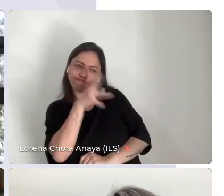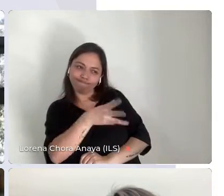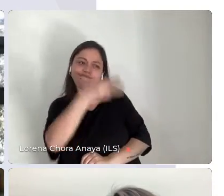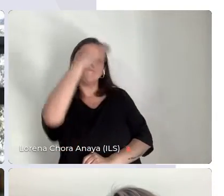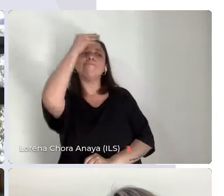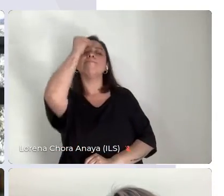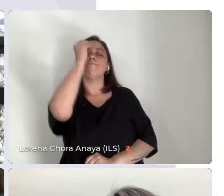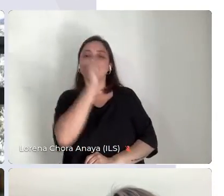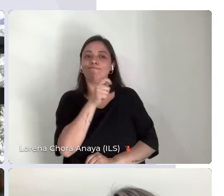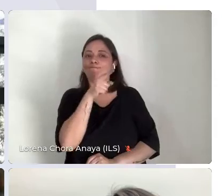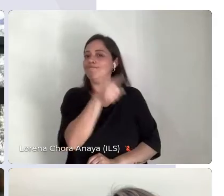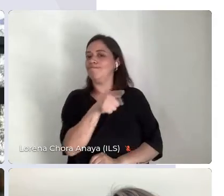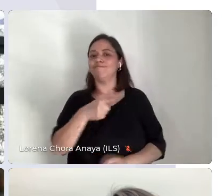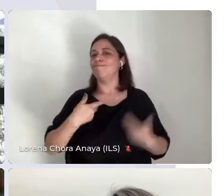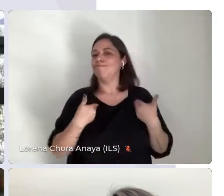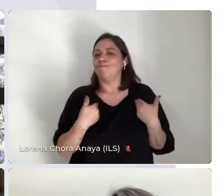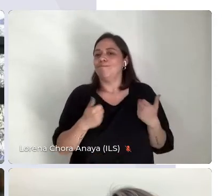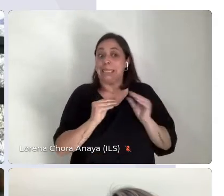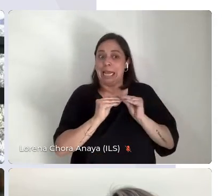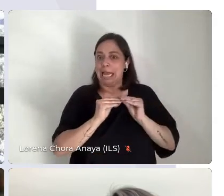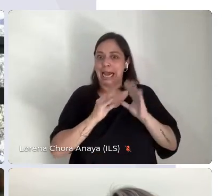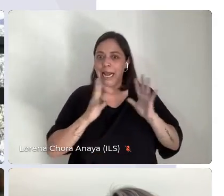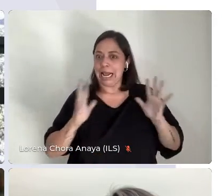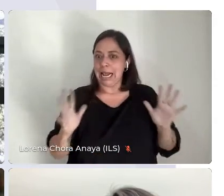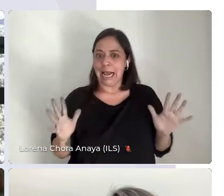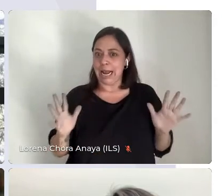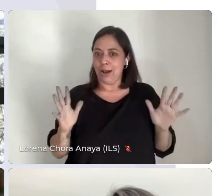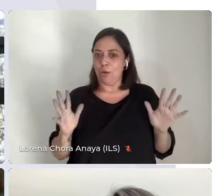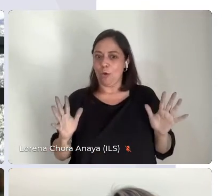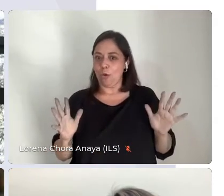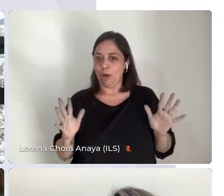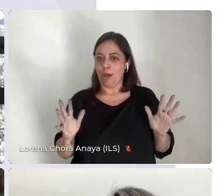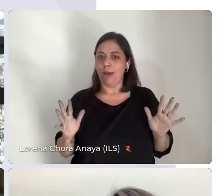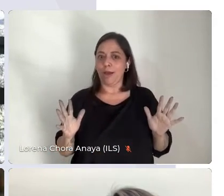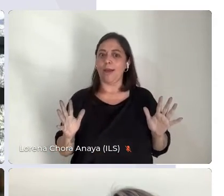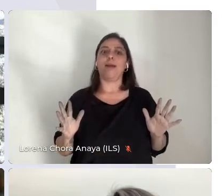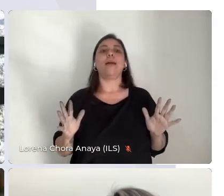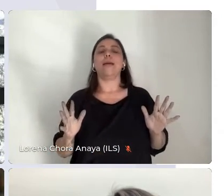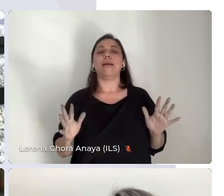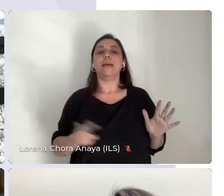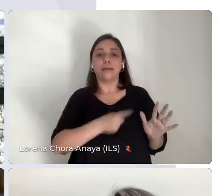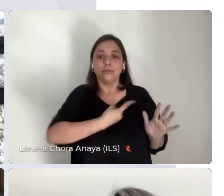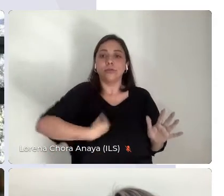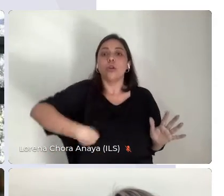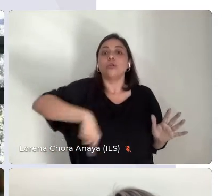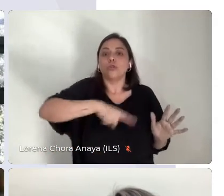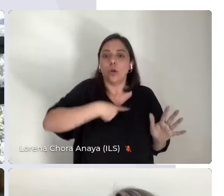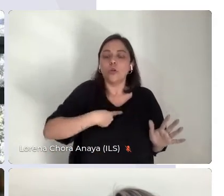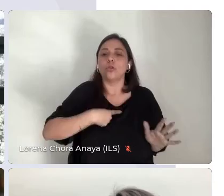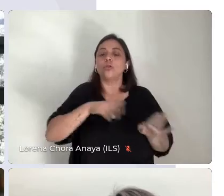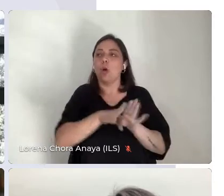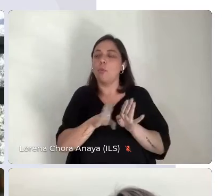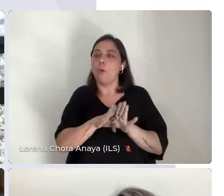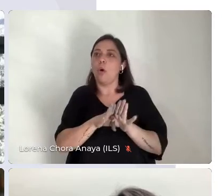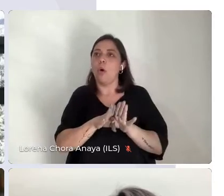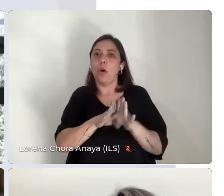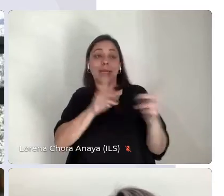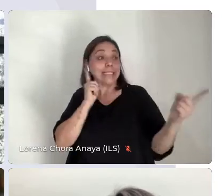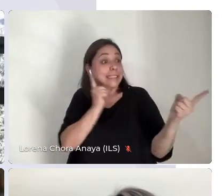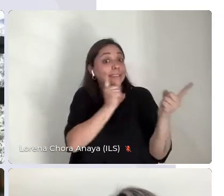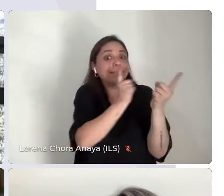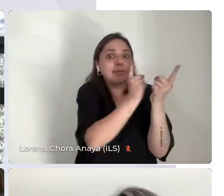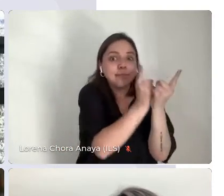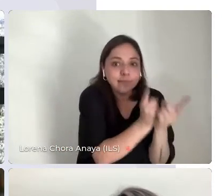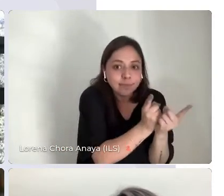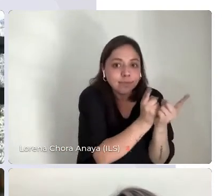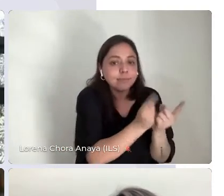aquí no estamos entendiendo qué significa literacia digital baja y tenemos que salir a diseñar con las personas. Entonces hicimos